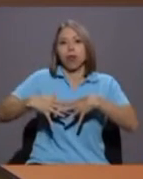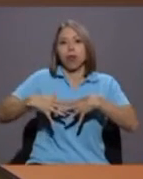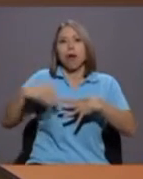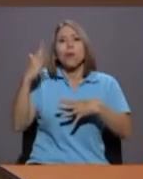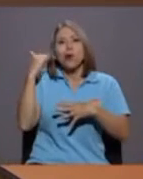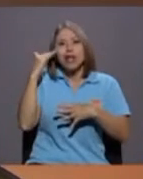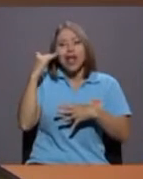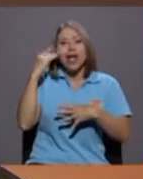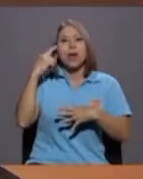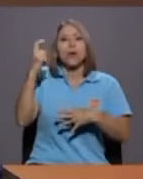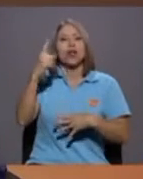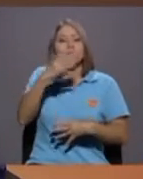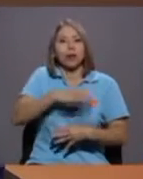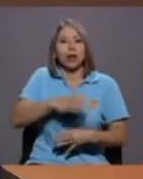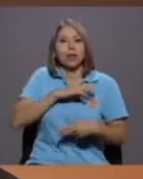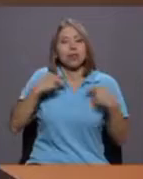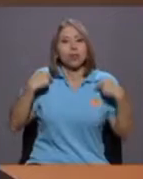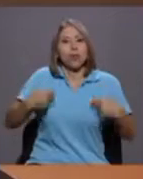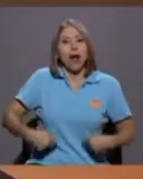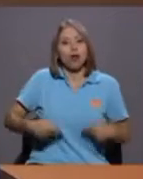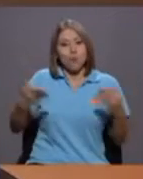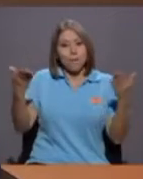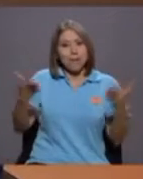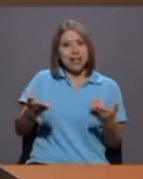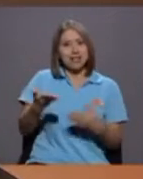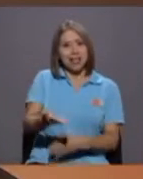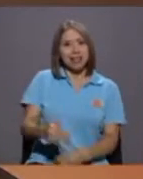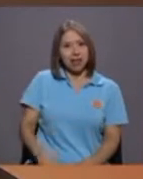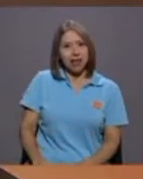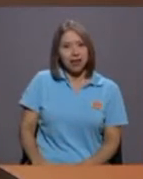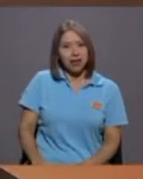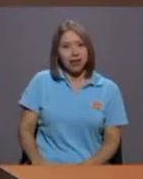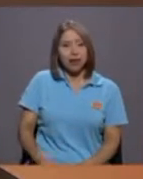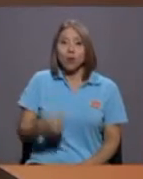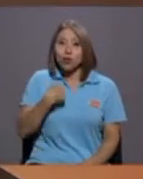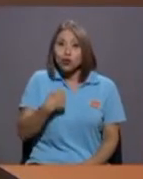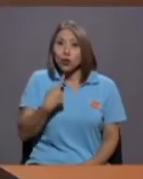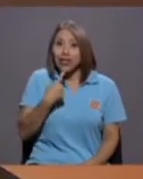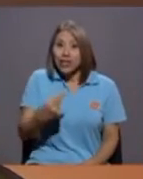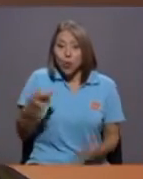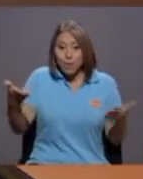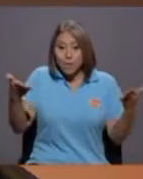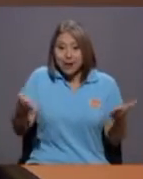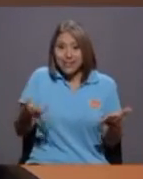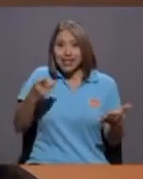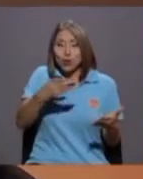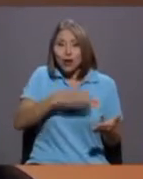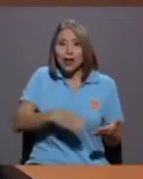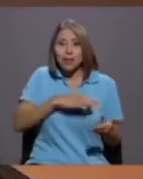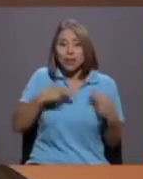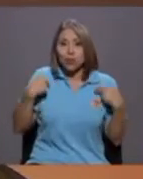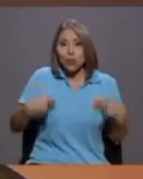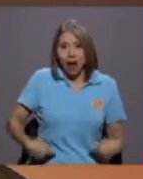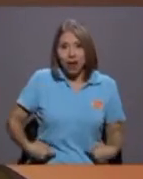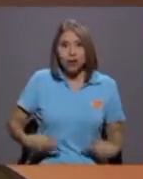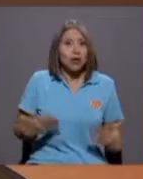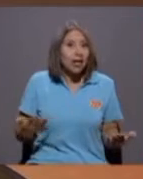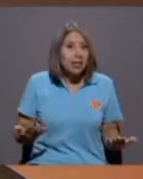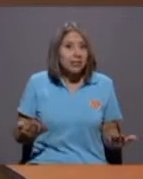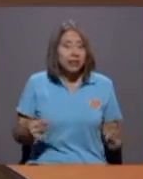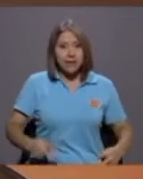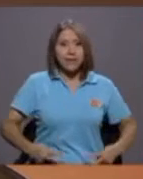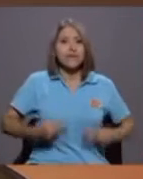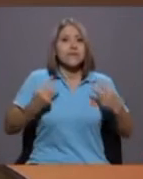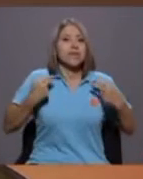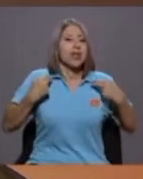humano presente, y cuando digo presente un elemento humano es la vida humana o elementos